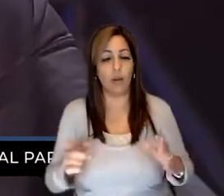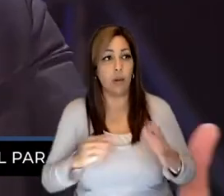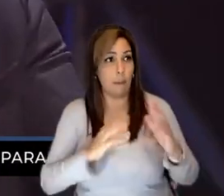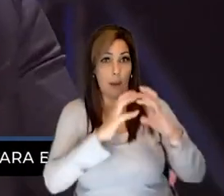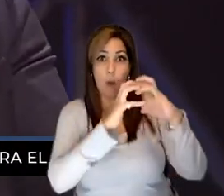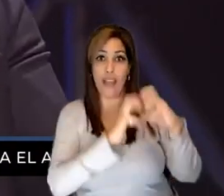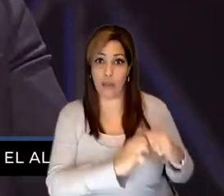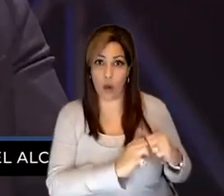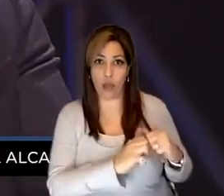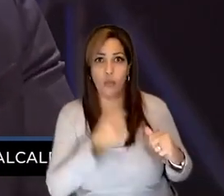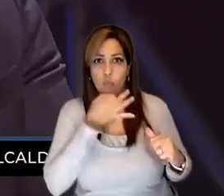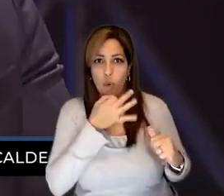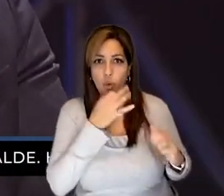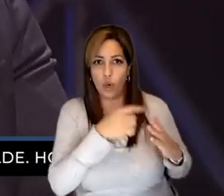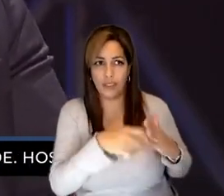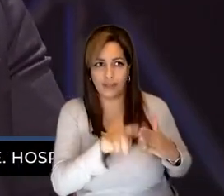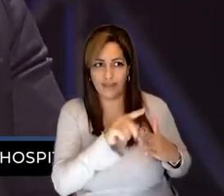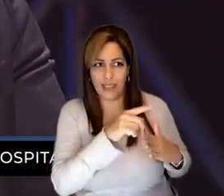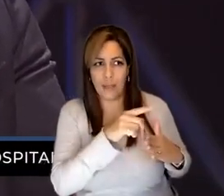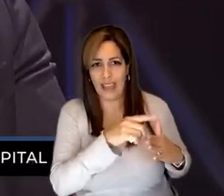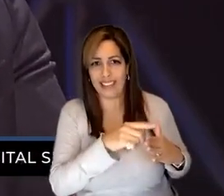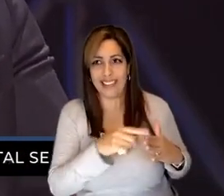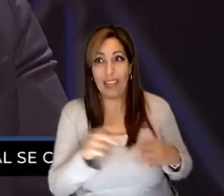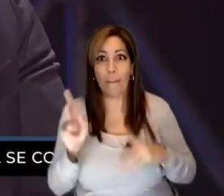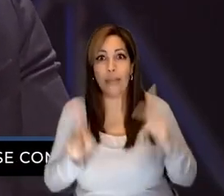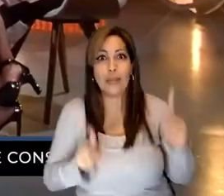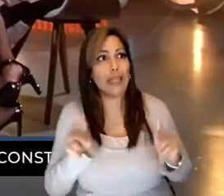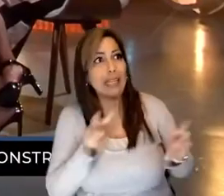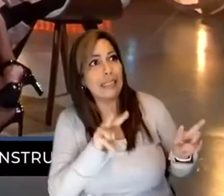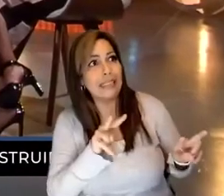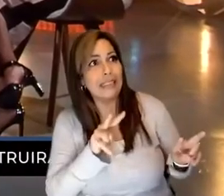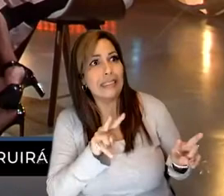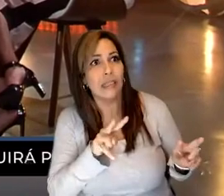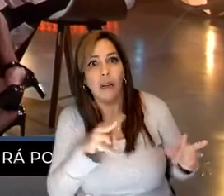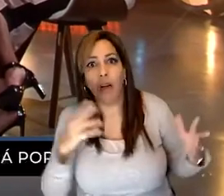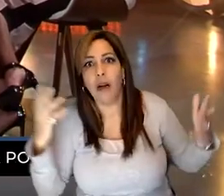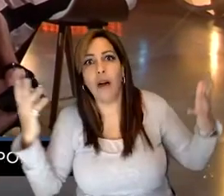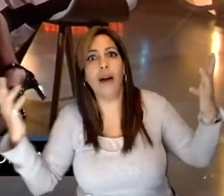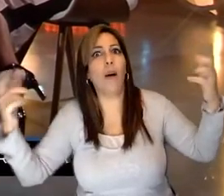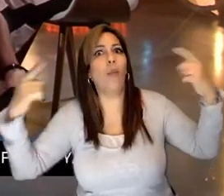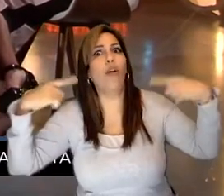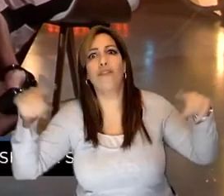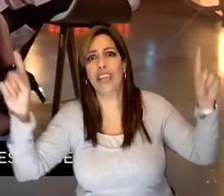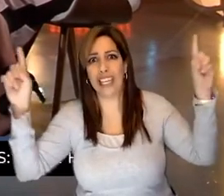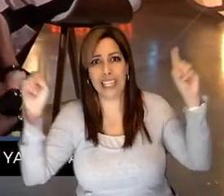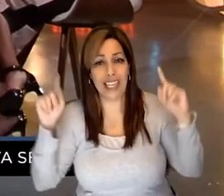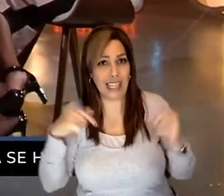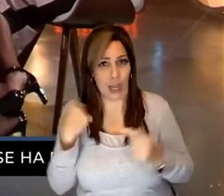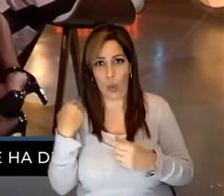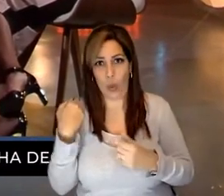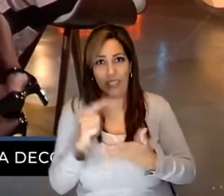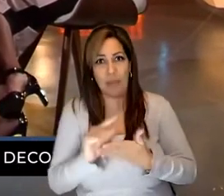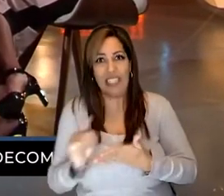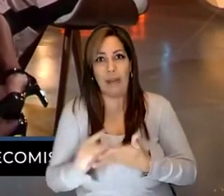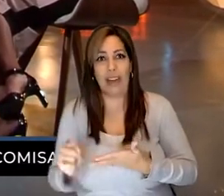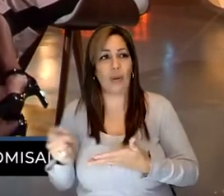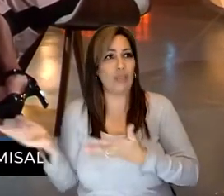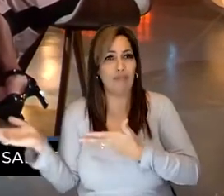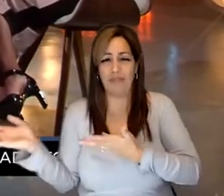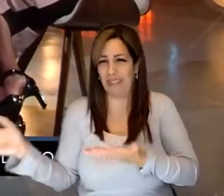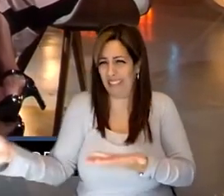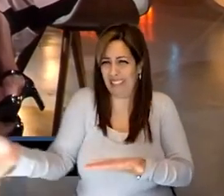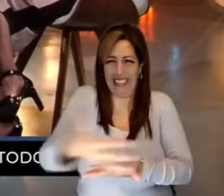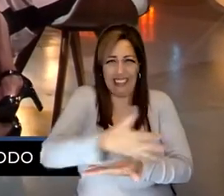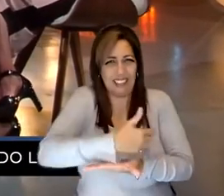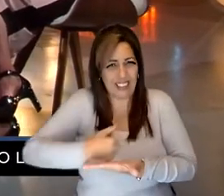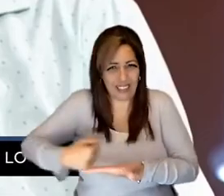va a demoler, que lo vamos a ver en las próximas semanas. Okay. El pueblo viequense, que por mucho tiempo no veía movimiento, ha visto por estas últimas semanas cómo hemos decomisado